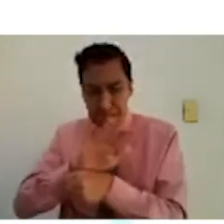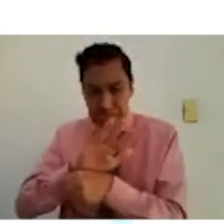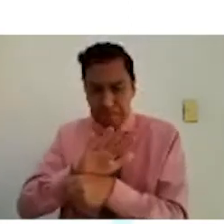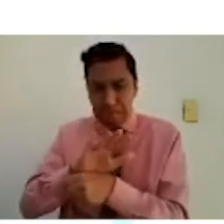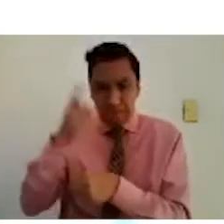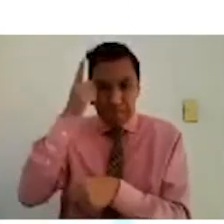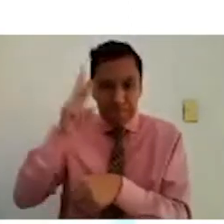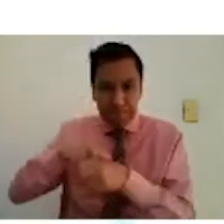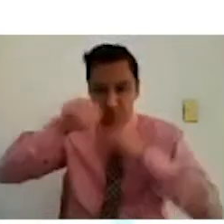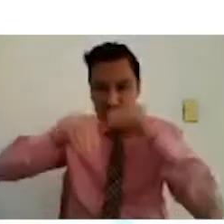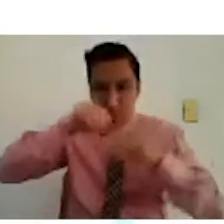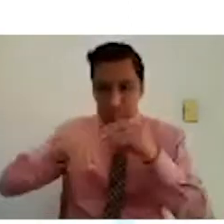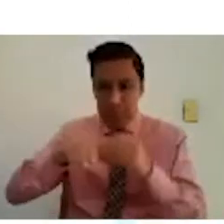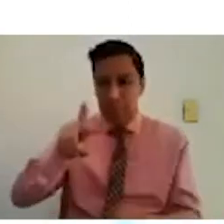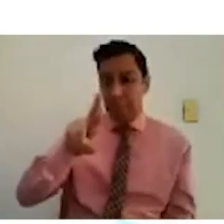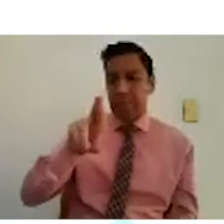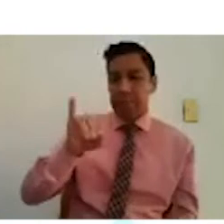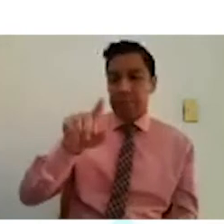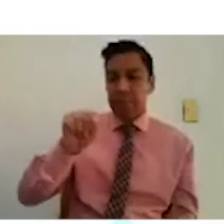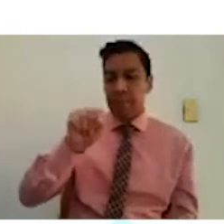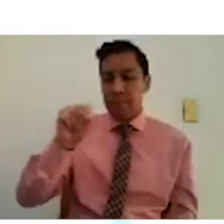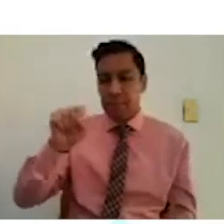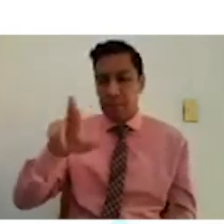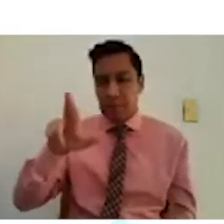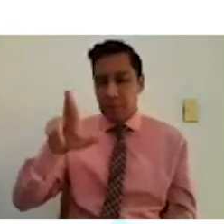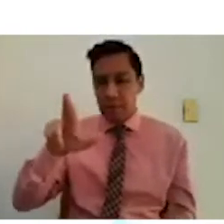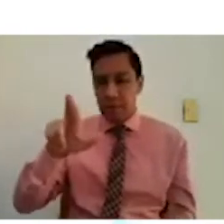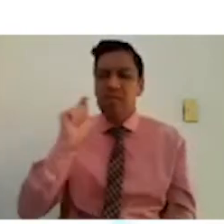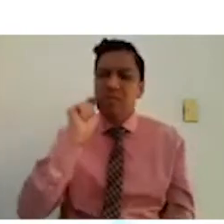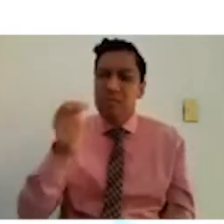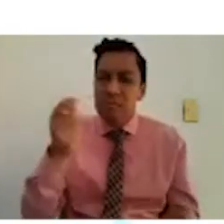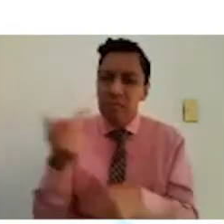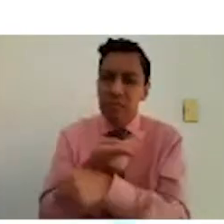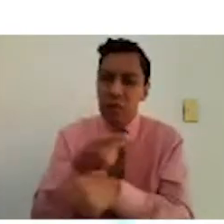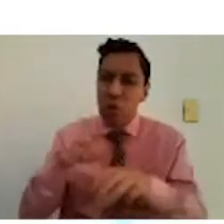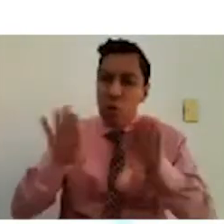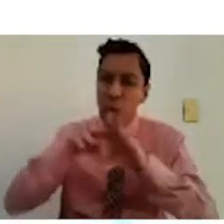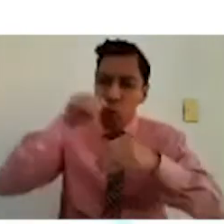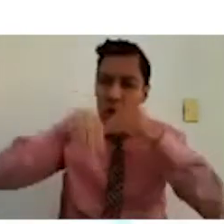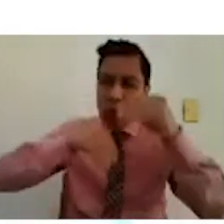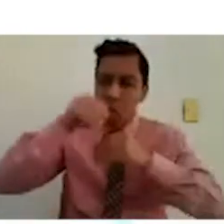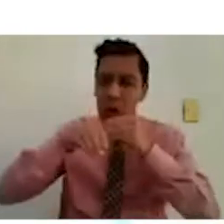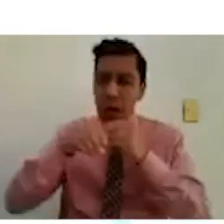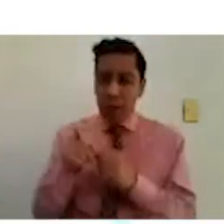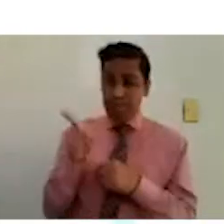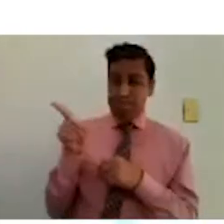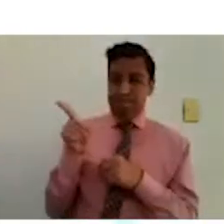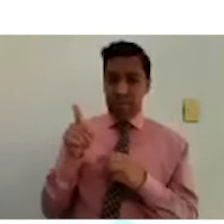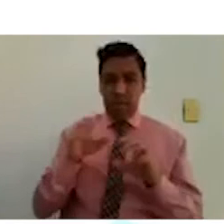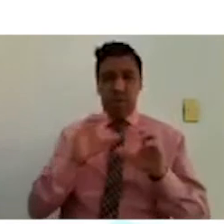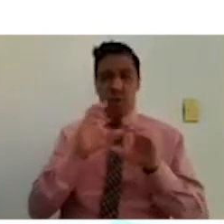exposición, en el caso francés fue muy triste, porque muchos de estos soldados que aquí vemos